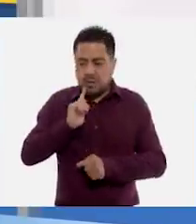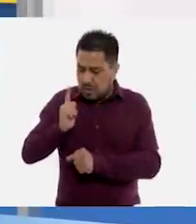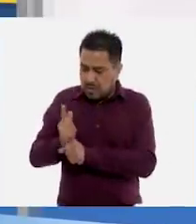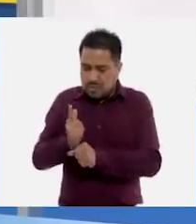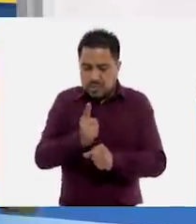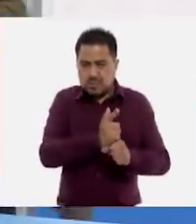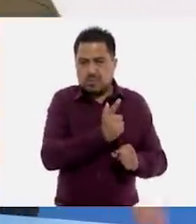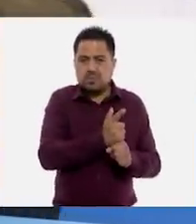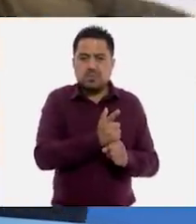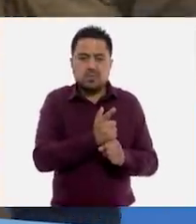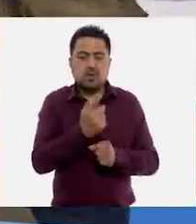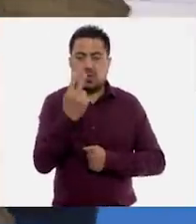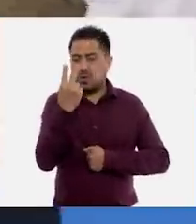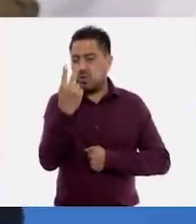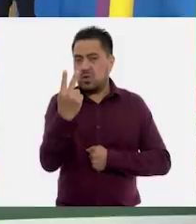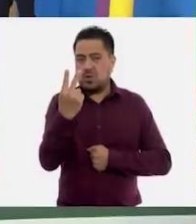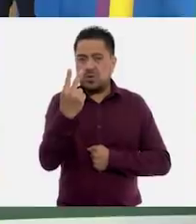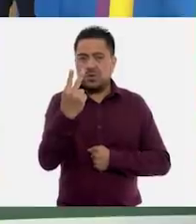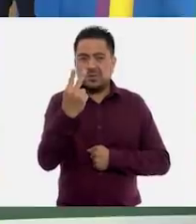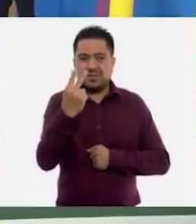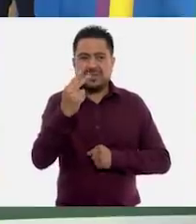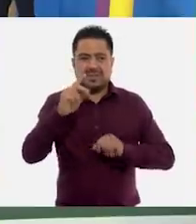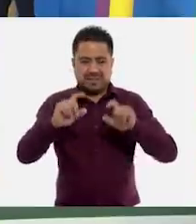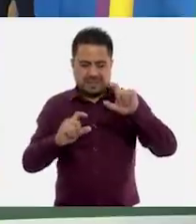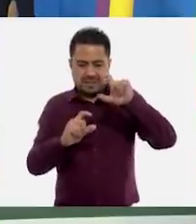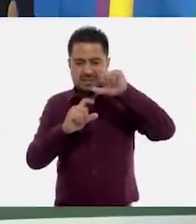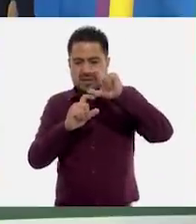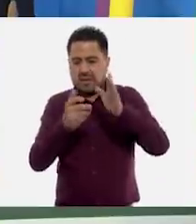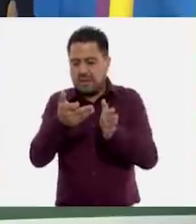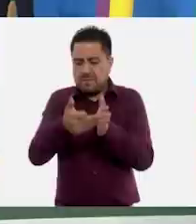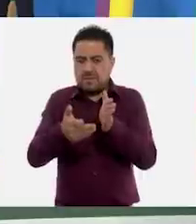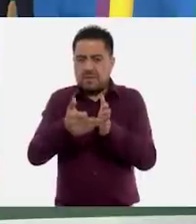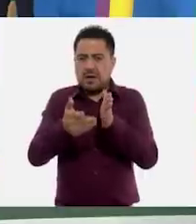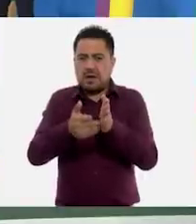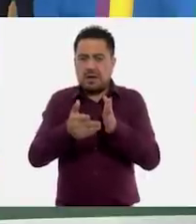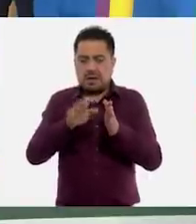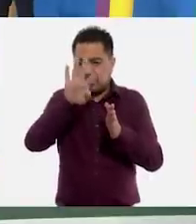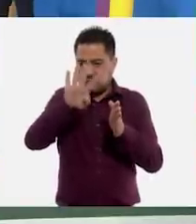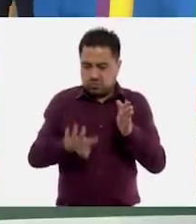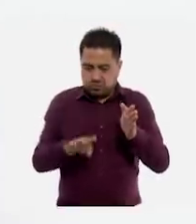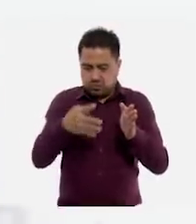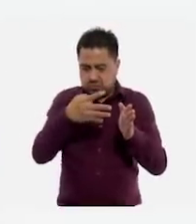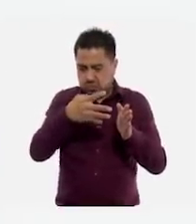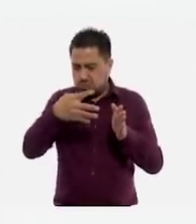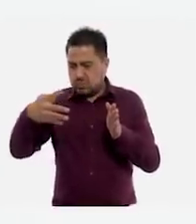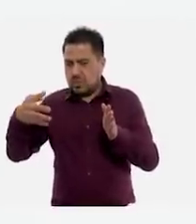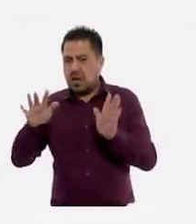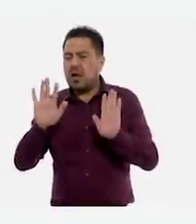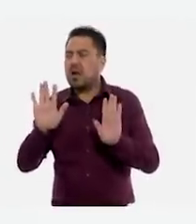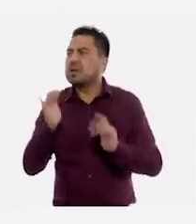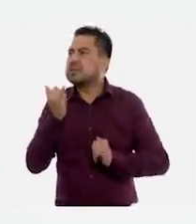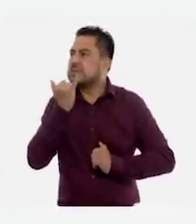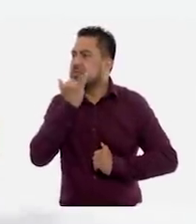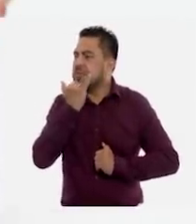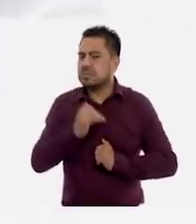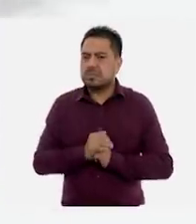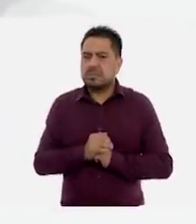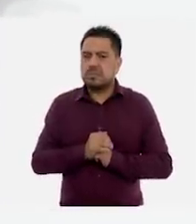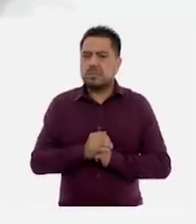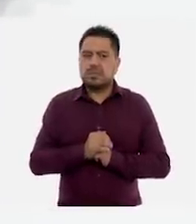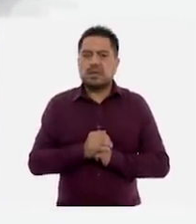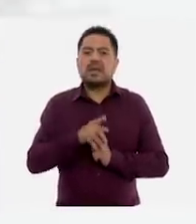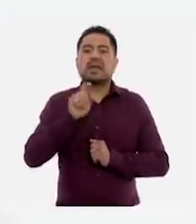encontrar los dos residuos que faltan en la tabla? ¡Auch! Perdón. Son